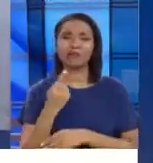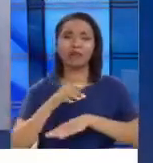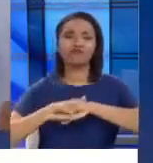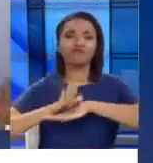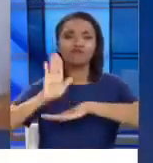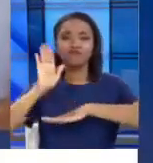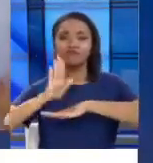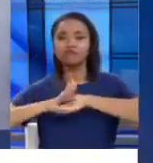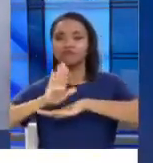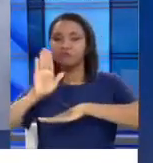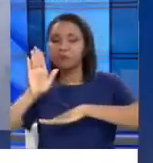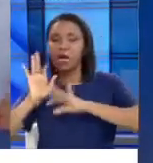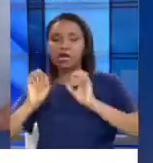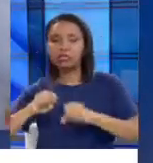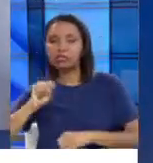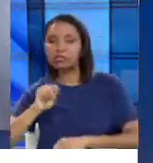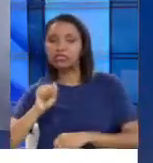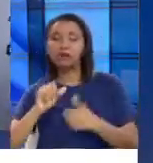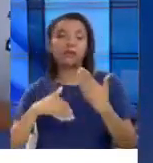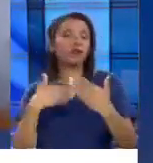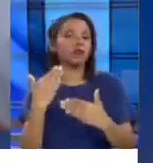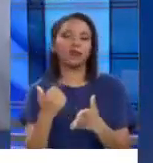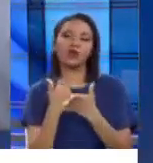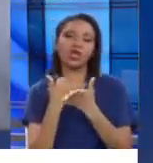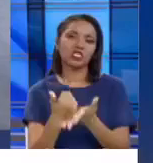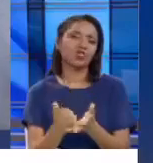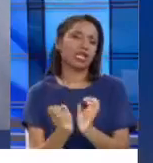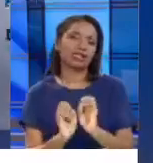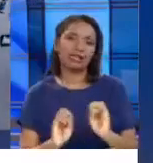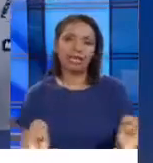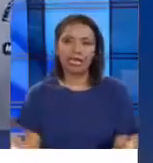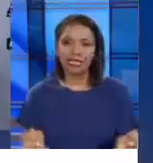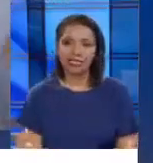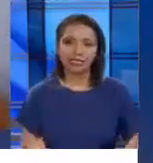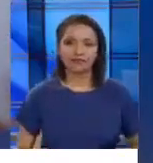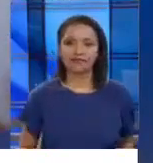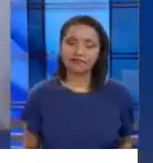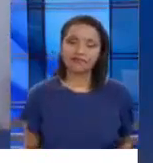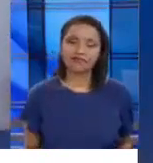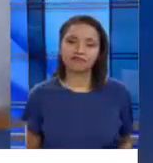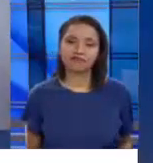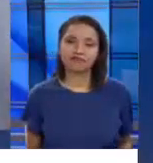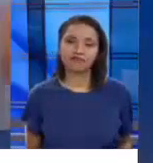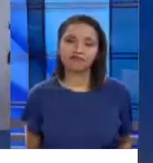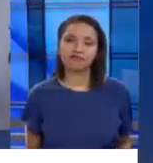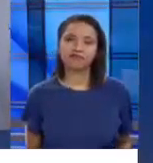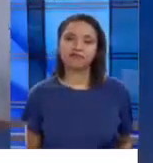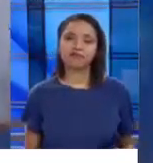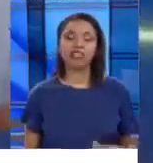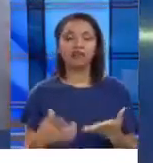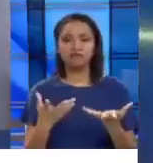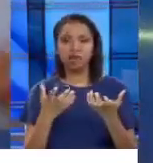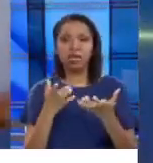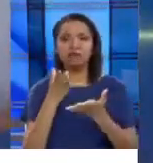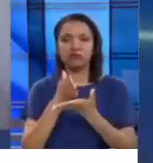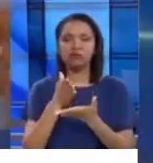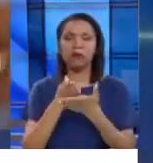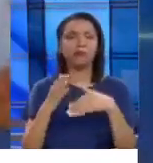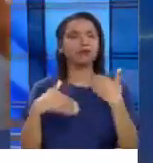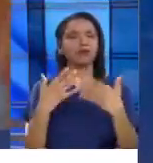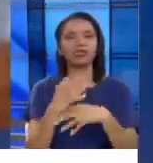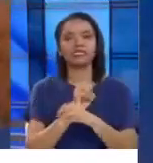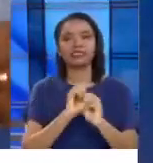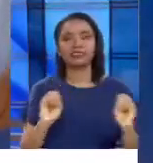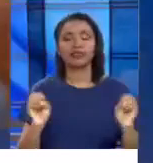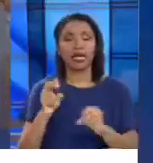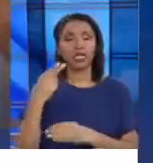promesas. Llaman a diálogo para que uno levante paro. Cuando uno está negociando, adquieren compromiso y no cumplen. El pueblo